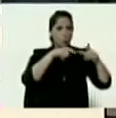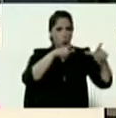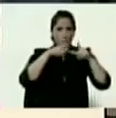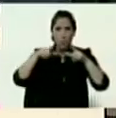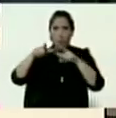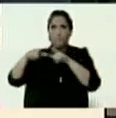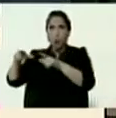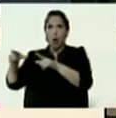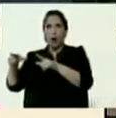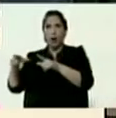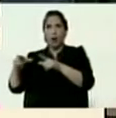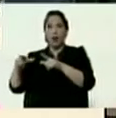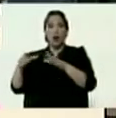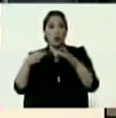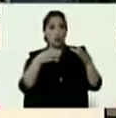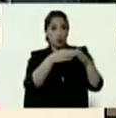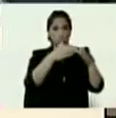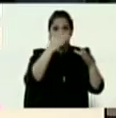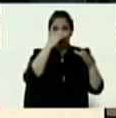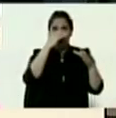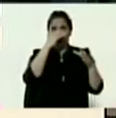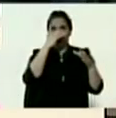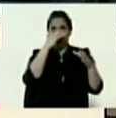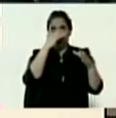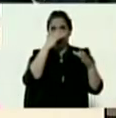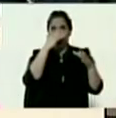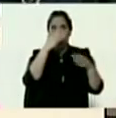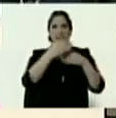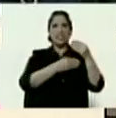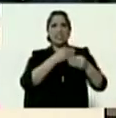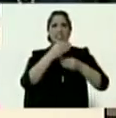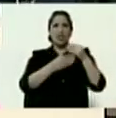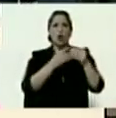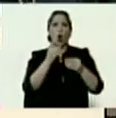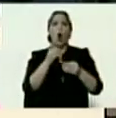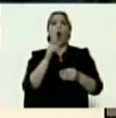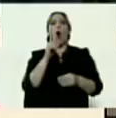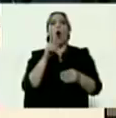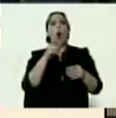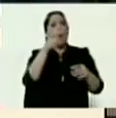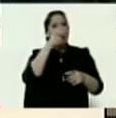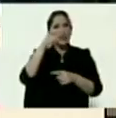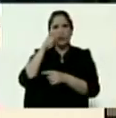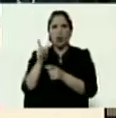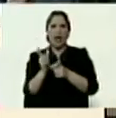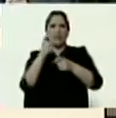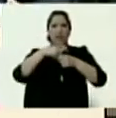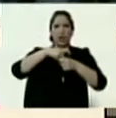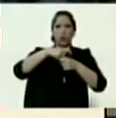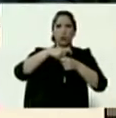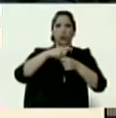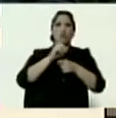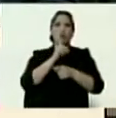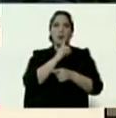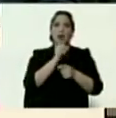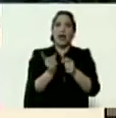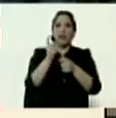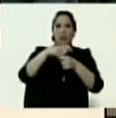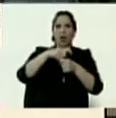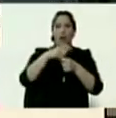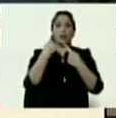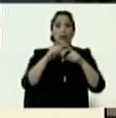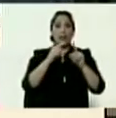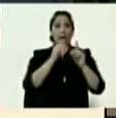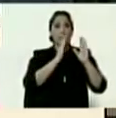Cañizares, la banda Los Rastrojos estableció lo que ellos llaman Operación Candado. Toda esta operación se denominó Operación Candado. Y tenía tres